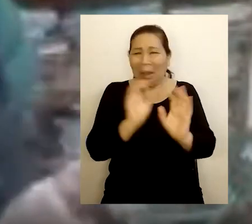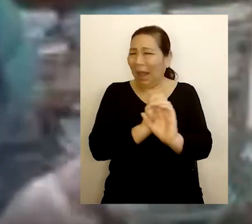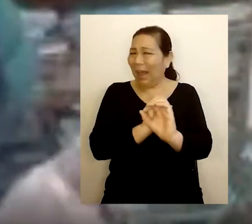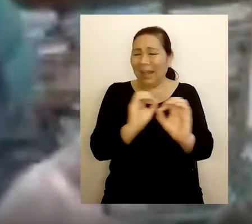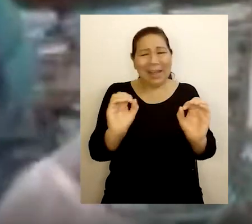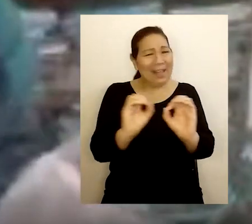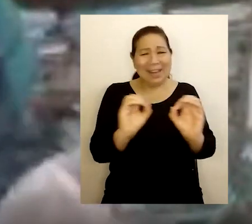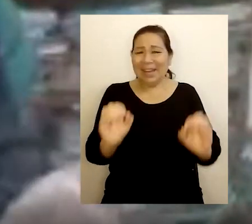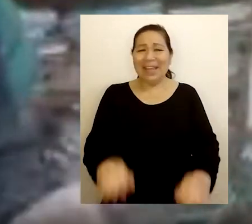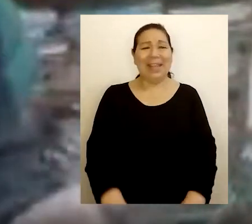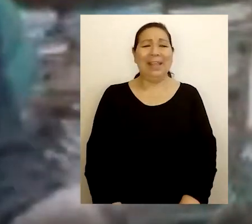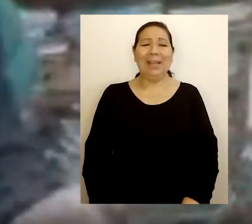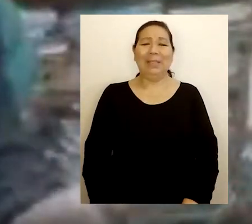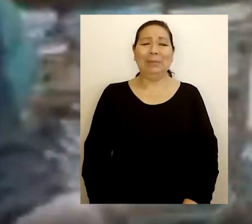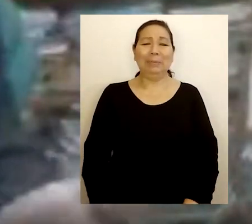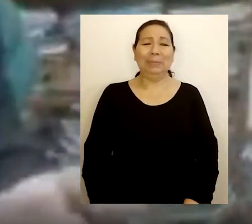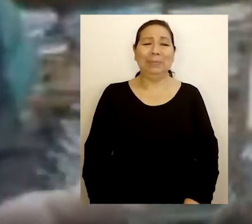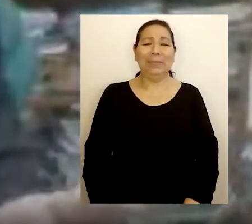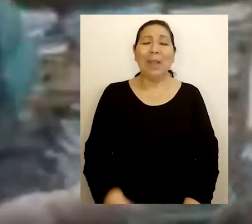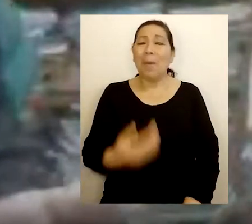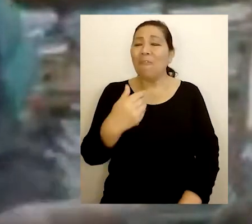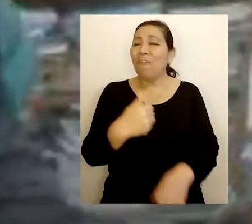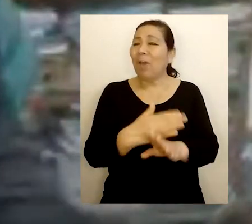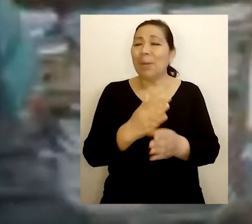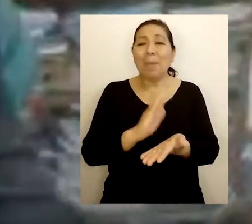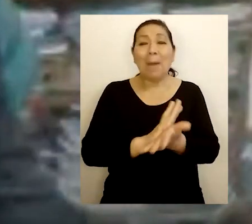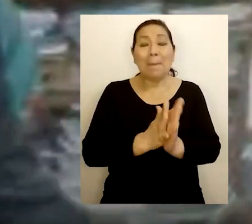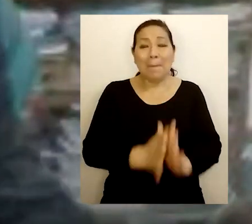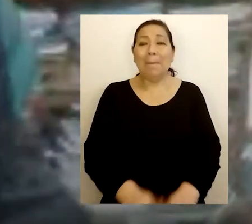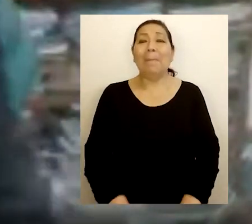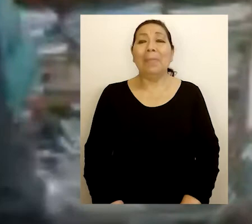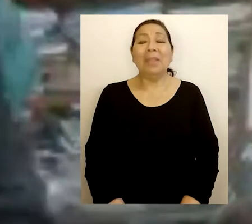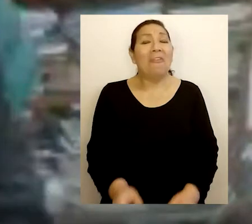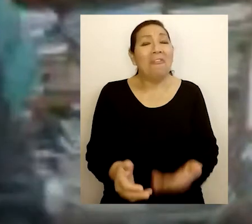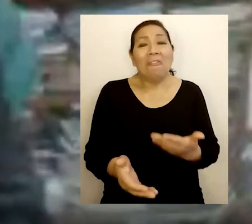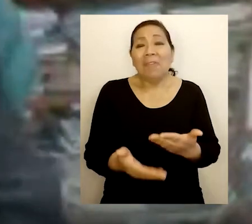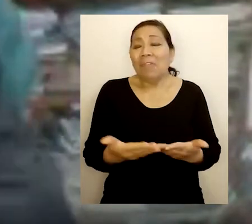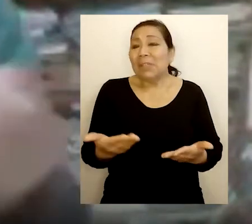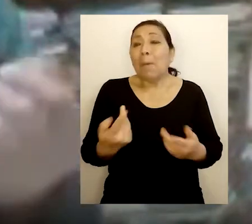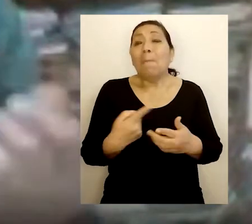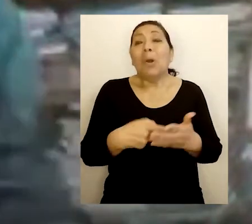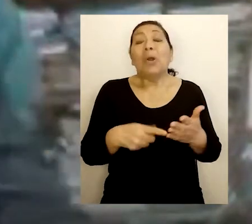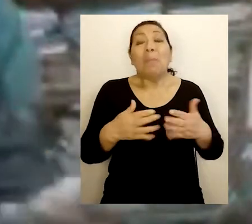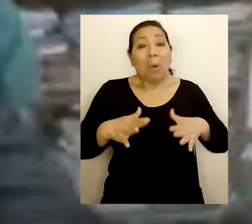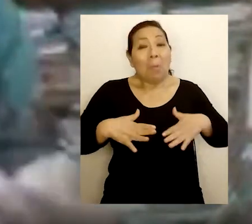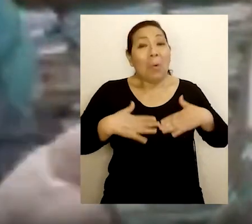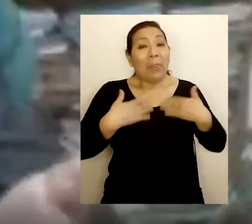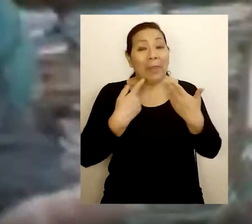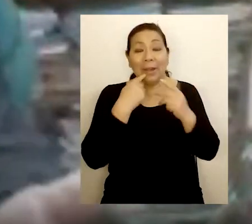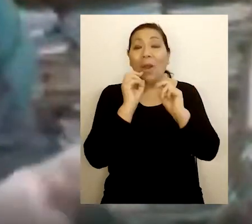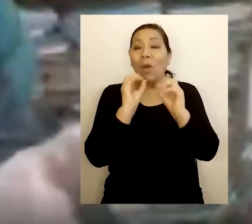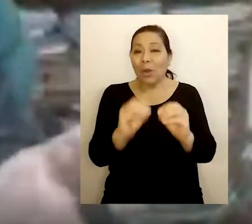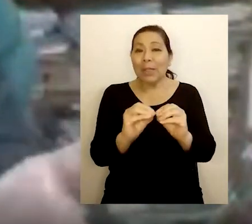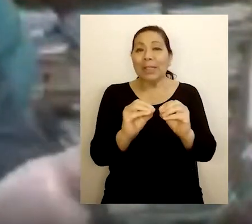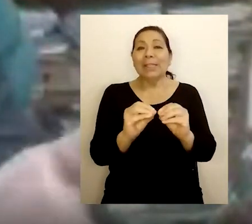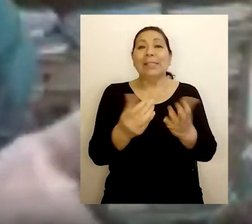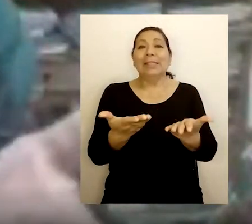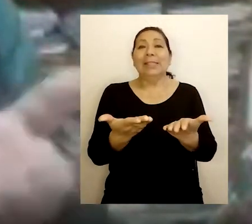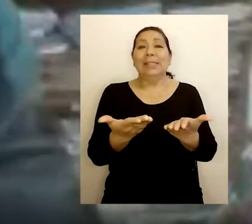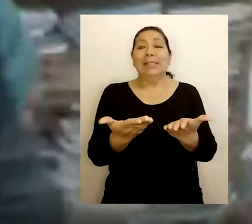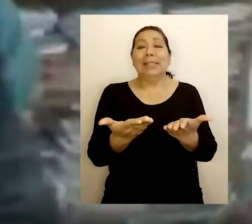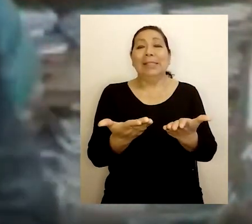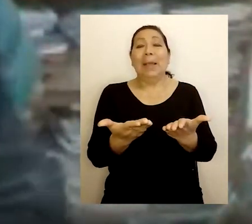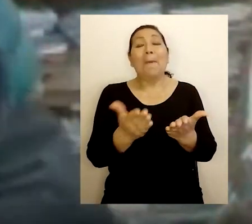llega a delito simple, porque para poder ser